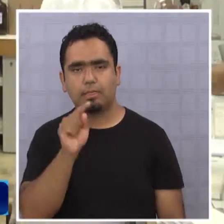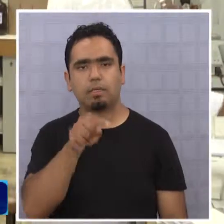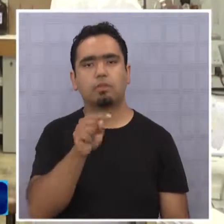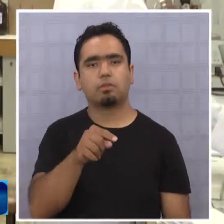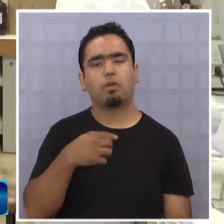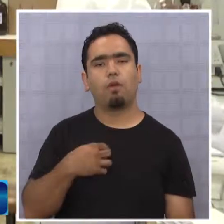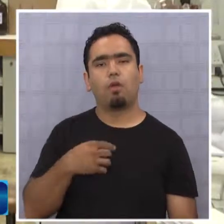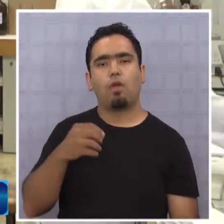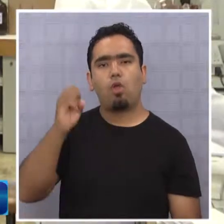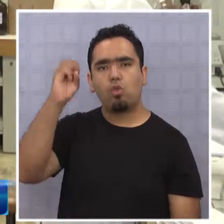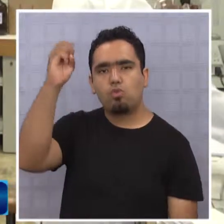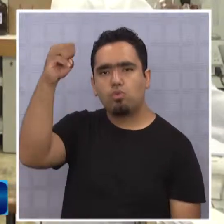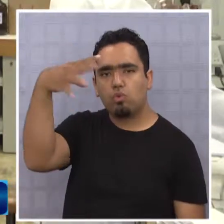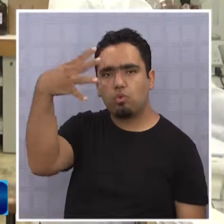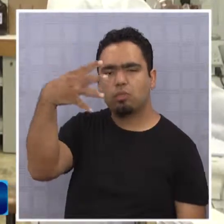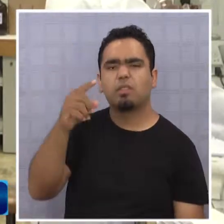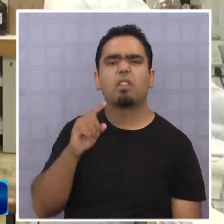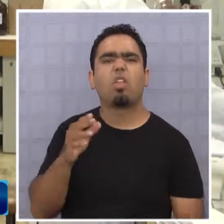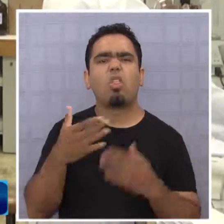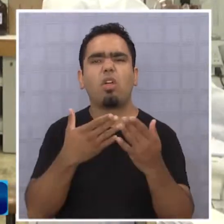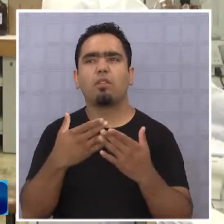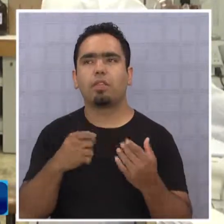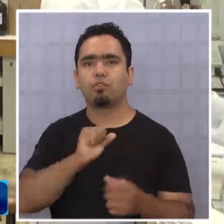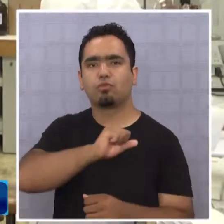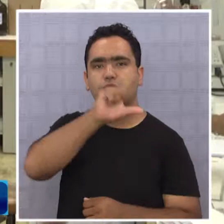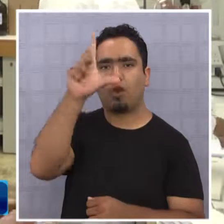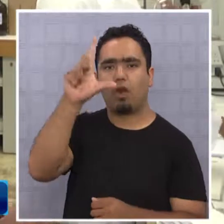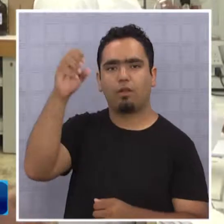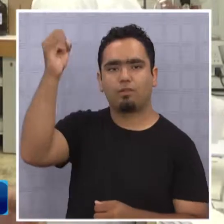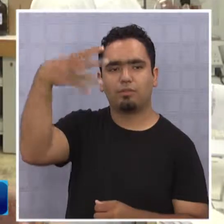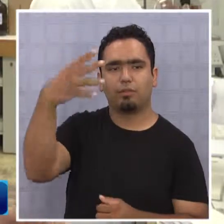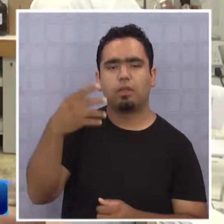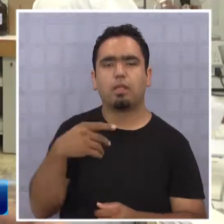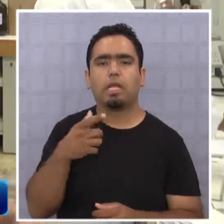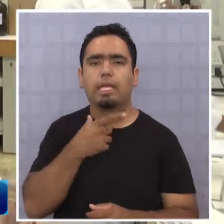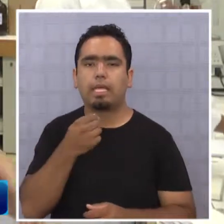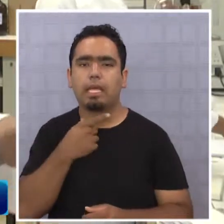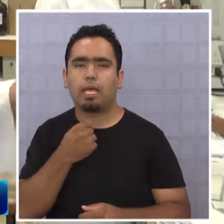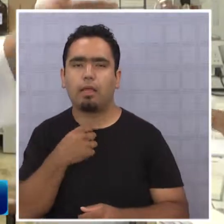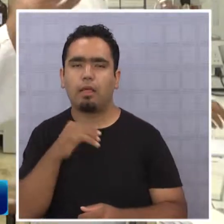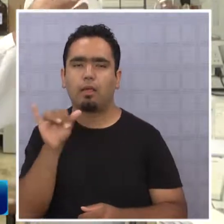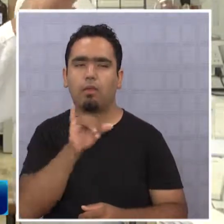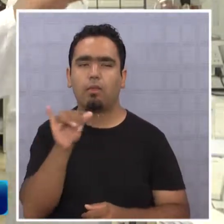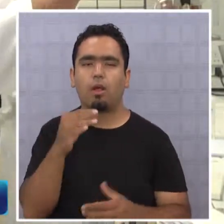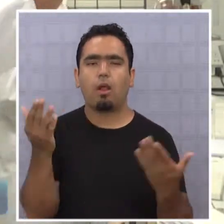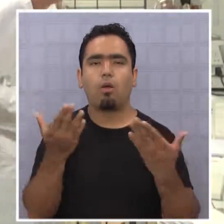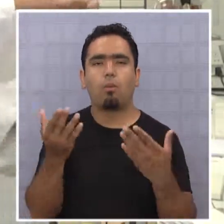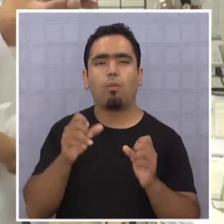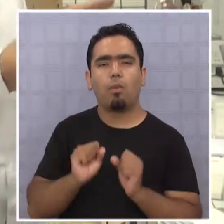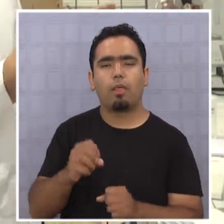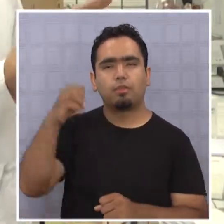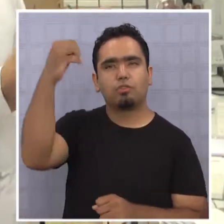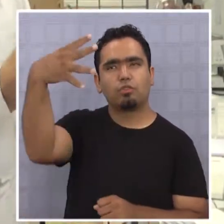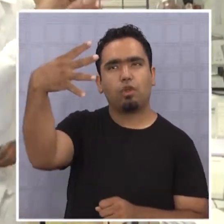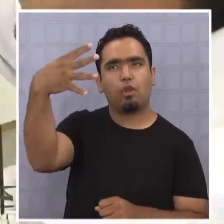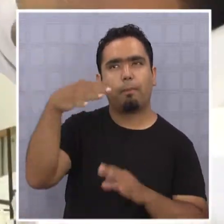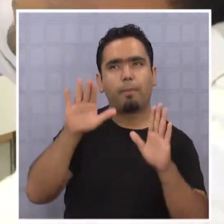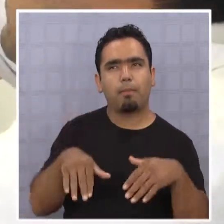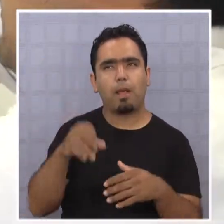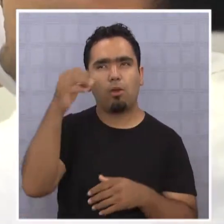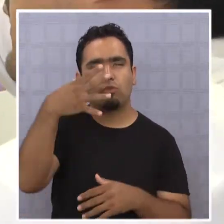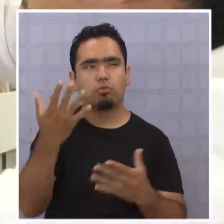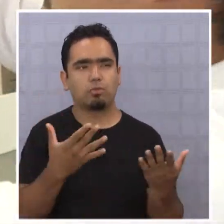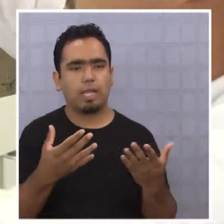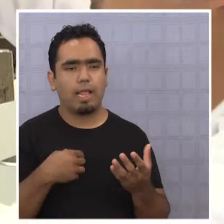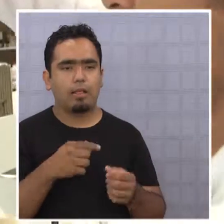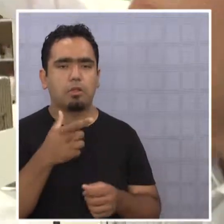reacción por medio de la luz, ¿ya? Que comúnmente se hace con luz solar, pero nosotros queremos simular la luz solar con